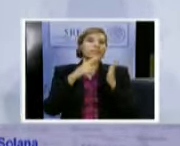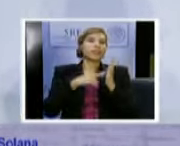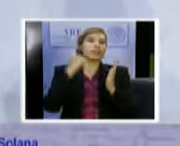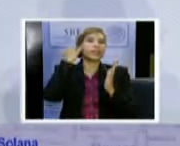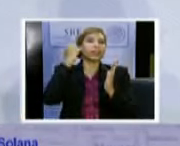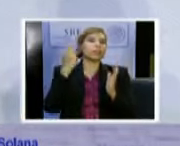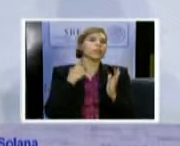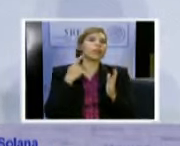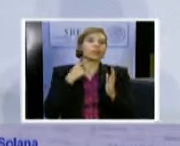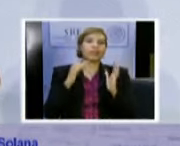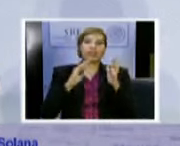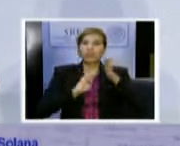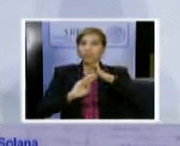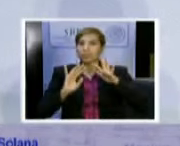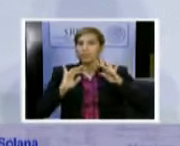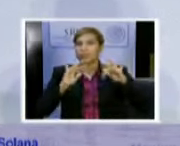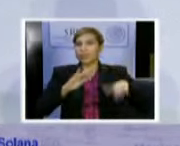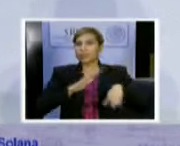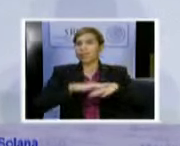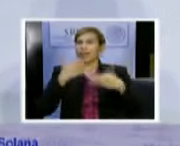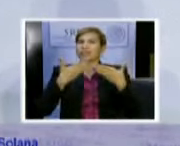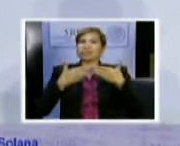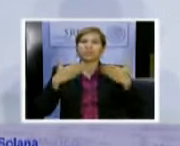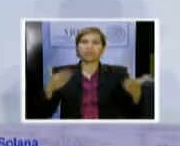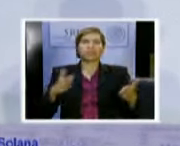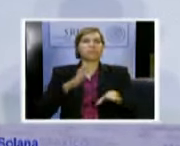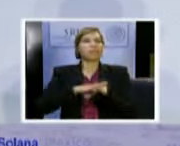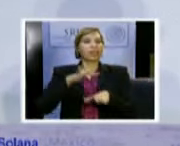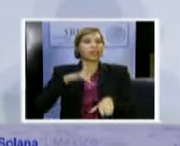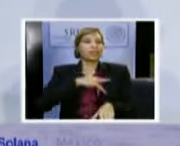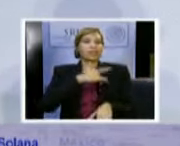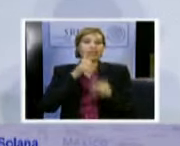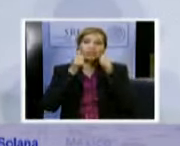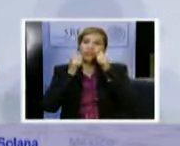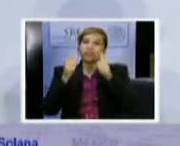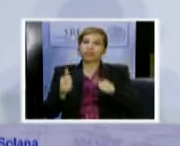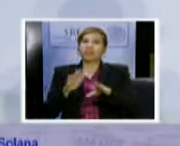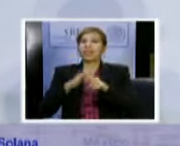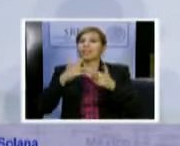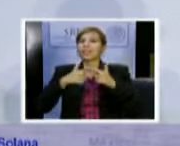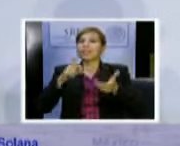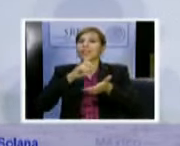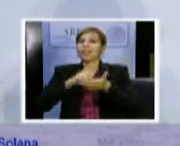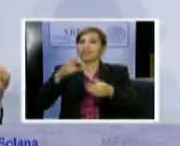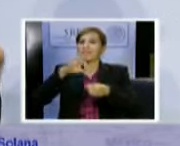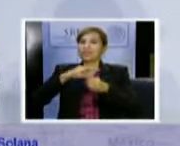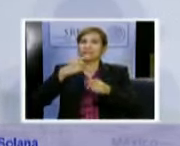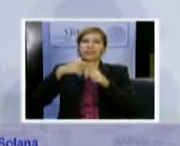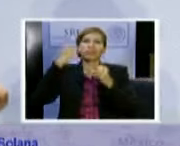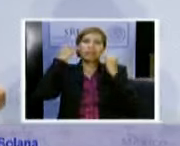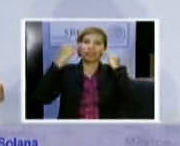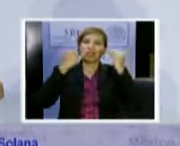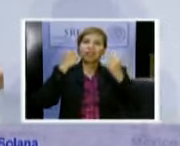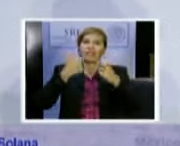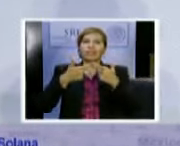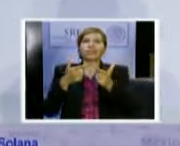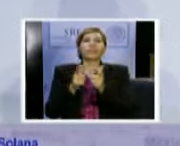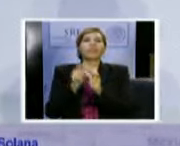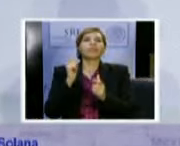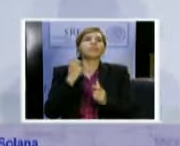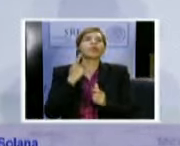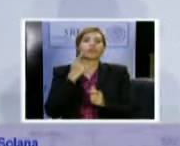migratoria más abierta, más condescendiente, más democrática, y que los actores políticos